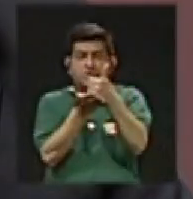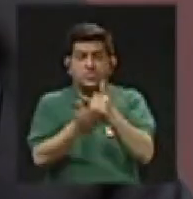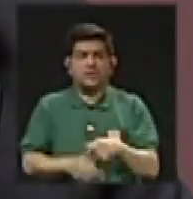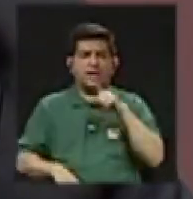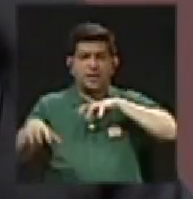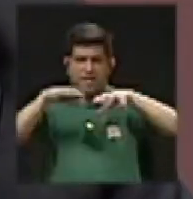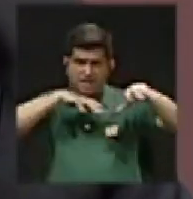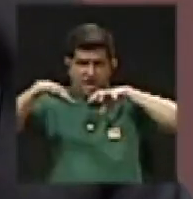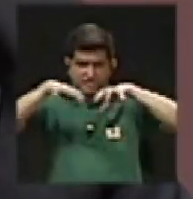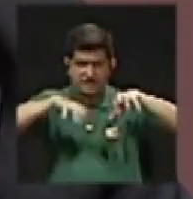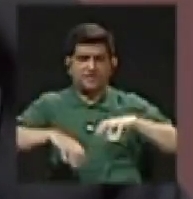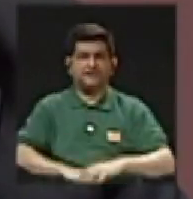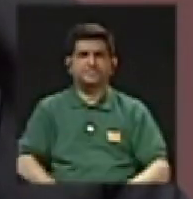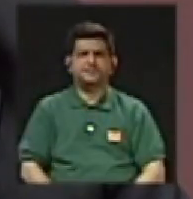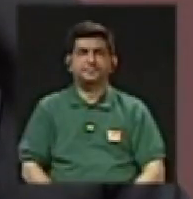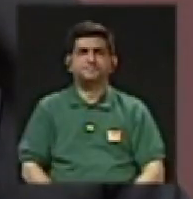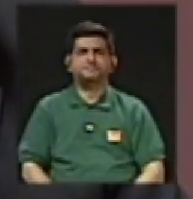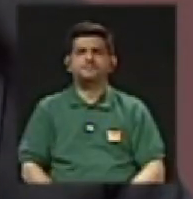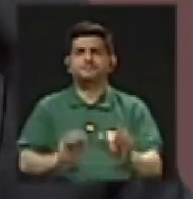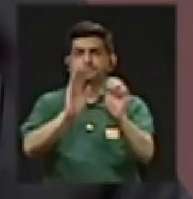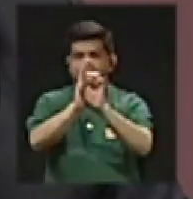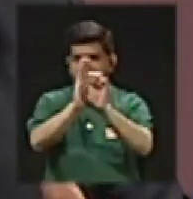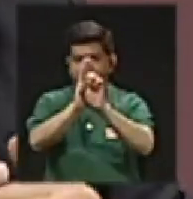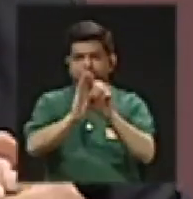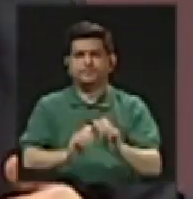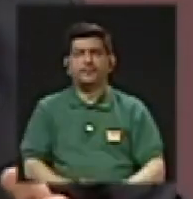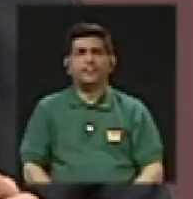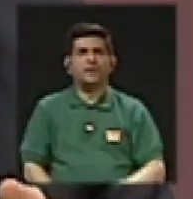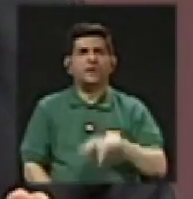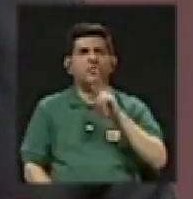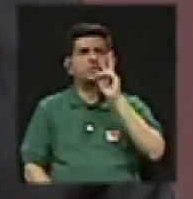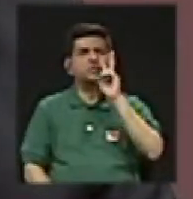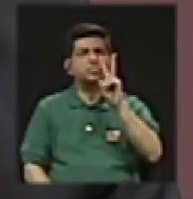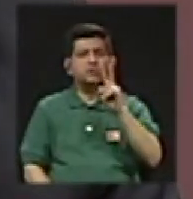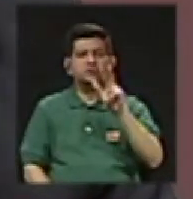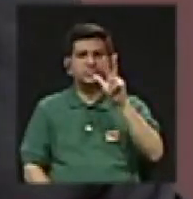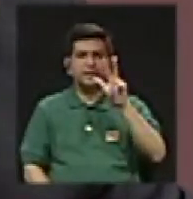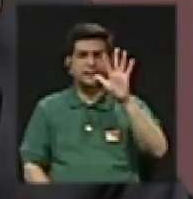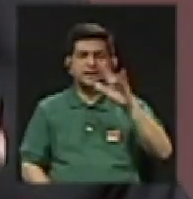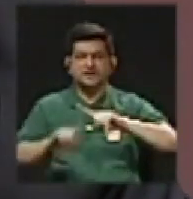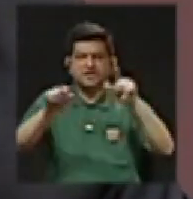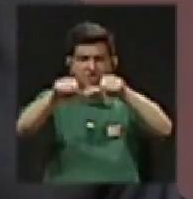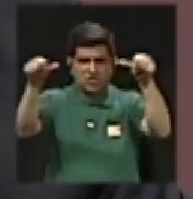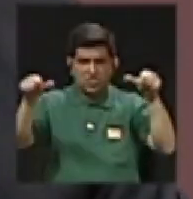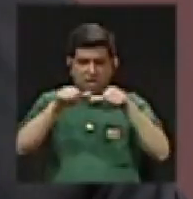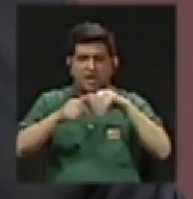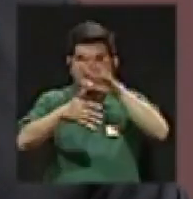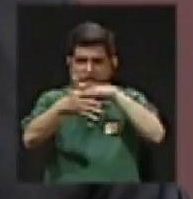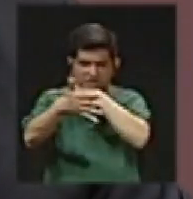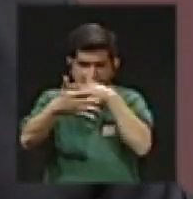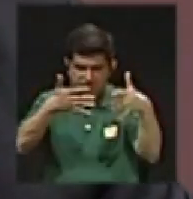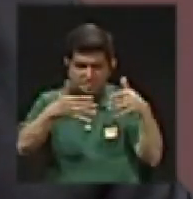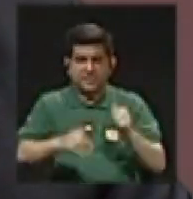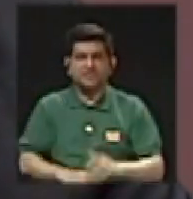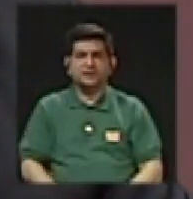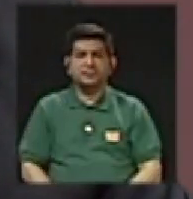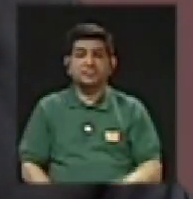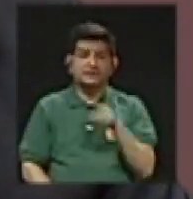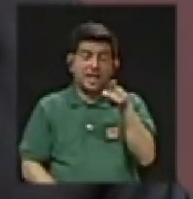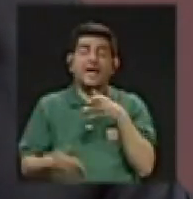esas actividades. Entonces, por ejemplo, 2 de los 35 sectores que están en la matriz son